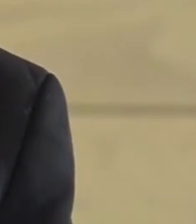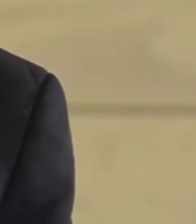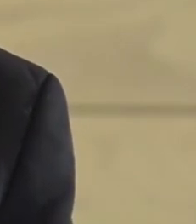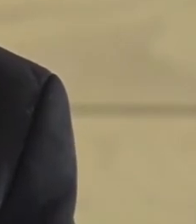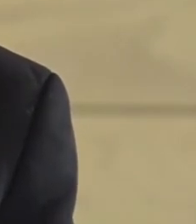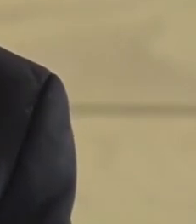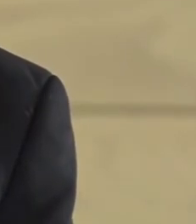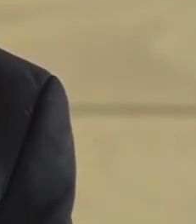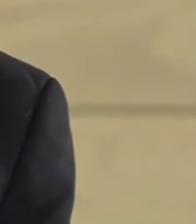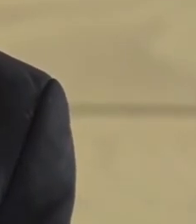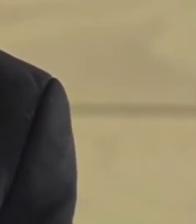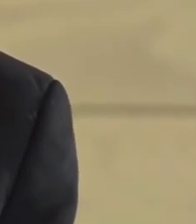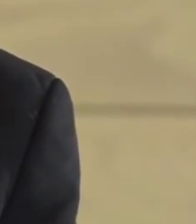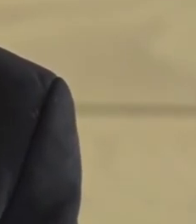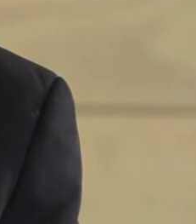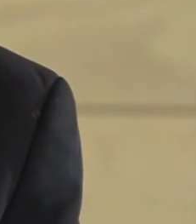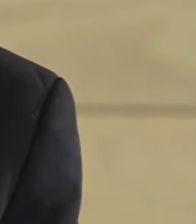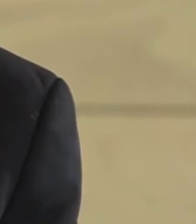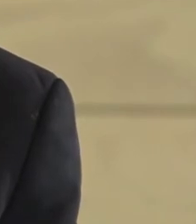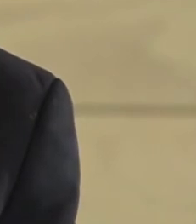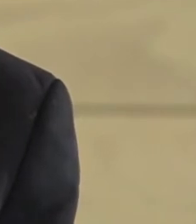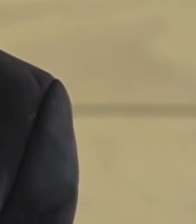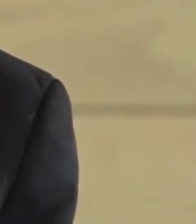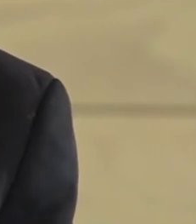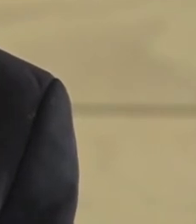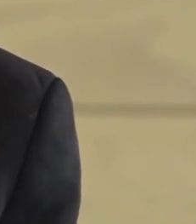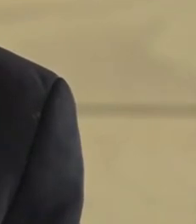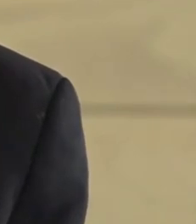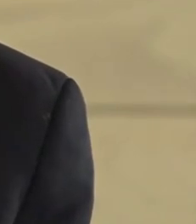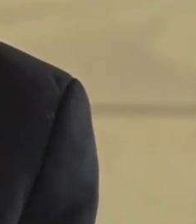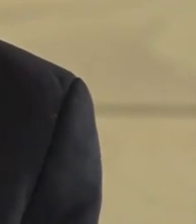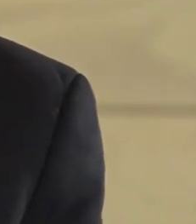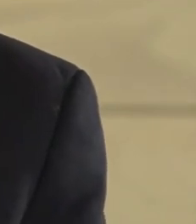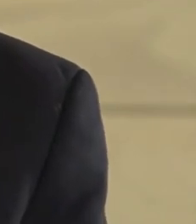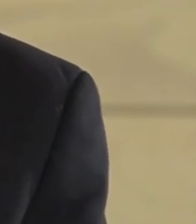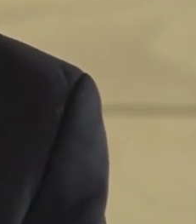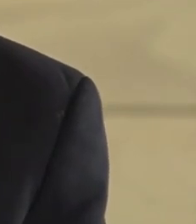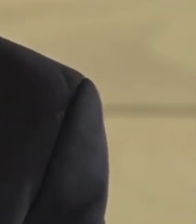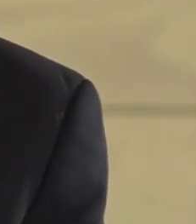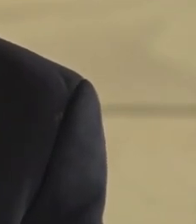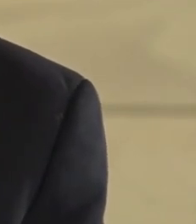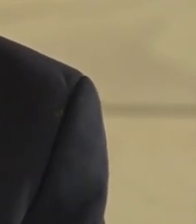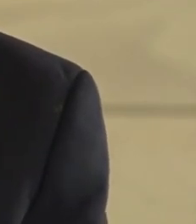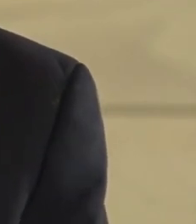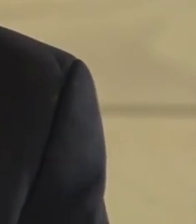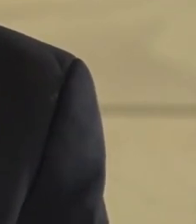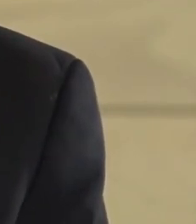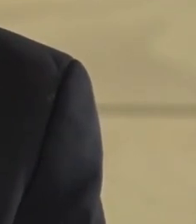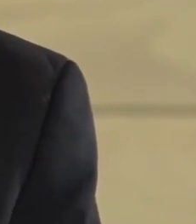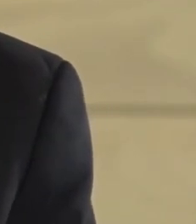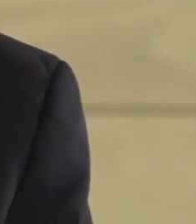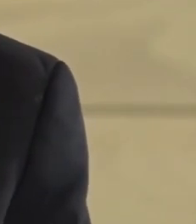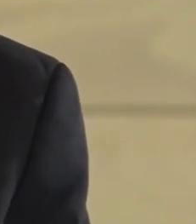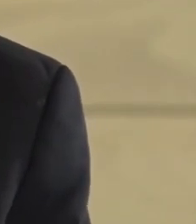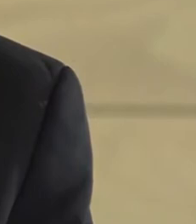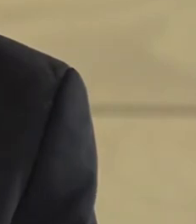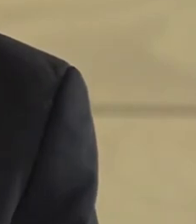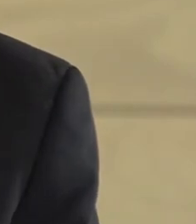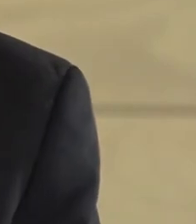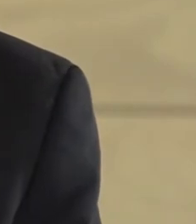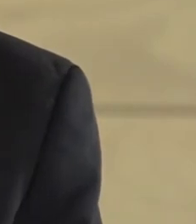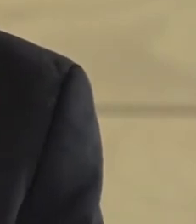del Poder Ejecutivo, pero en este momento es prácticamente ilimitada la capacidad que tiene el Poder Ejecutivo. ¿Cómo creo yo que sería más lógico que